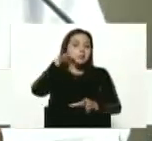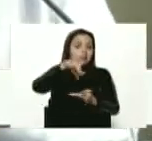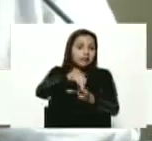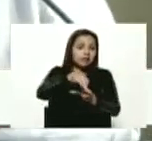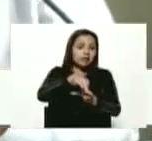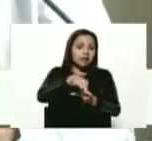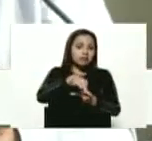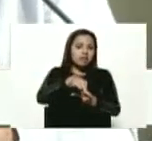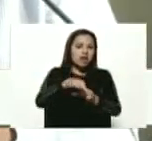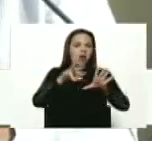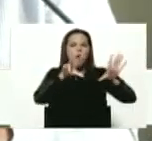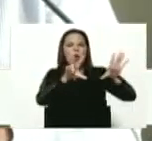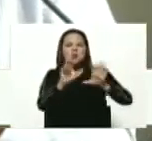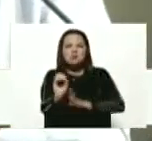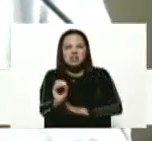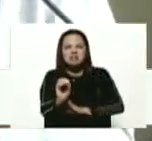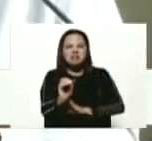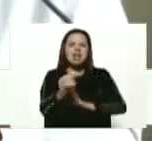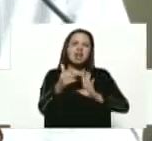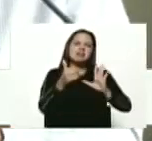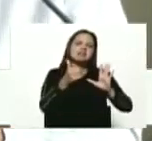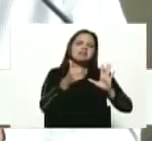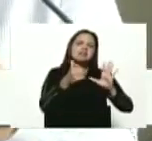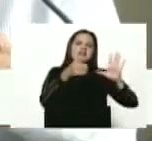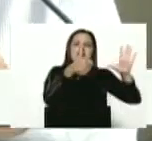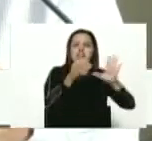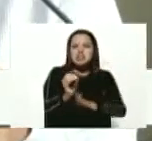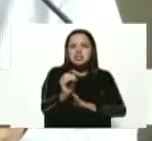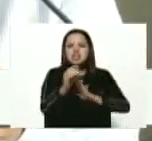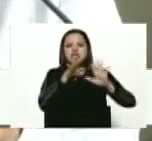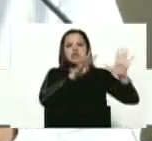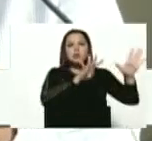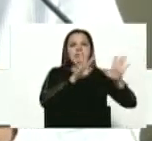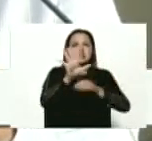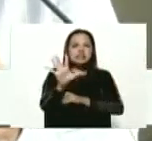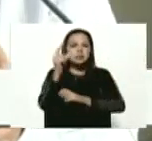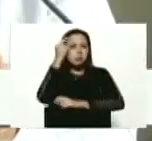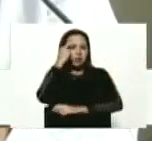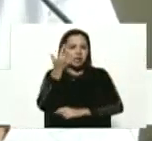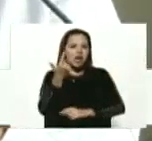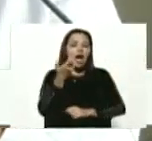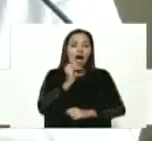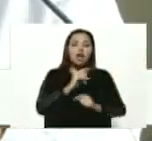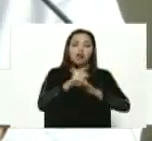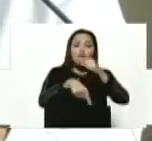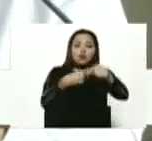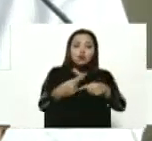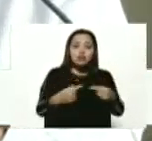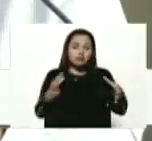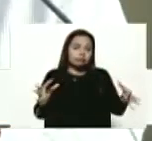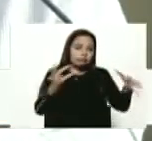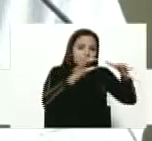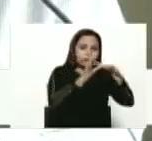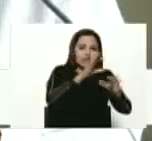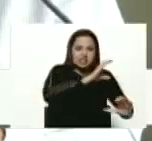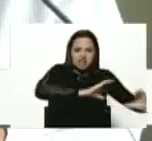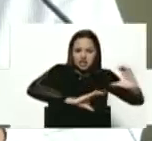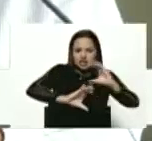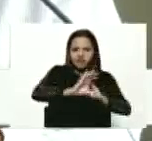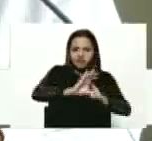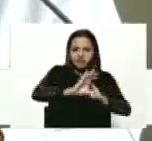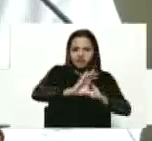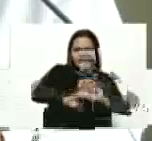vive 80, vive 65, vive 90, vive 95, que es el resultado de la fusión científica